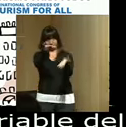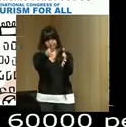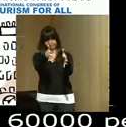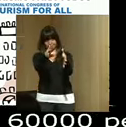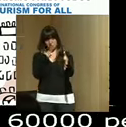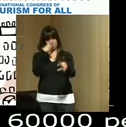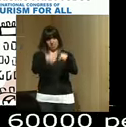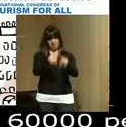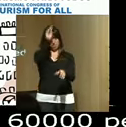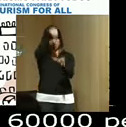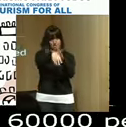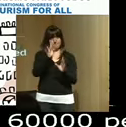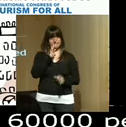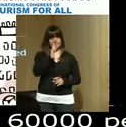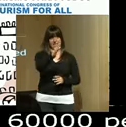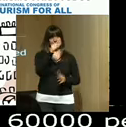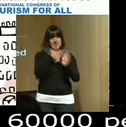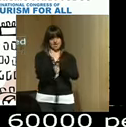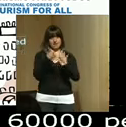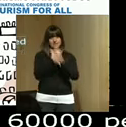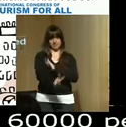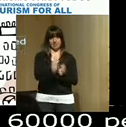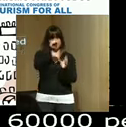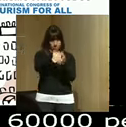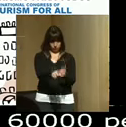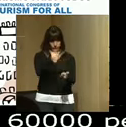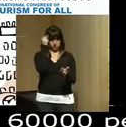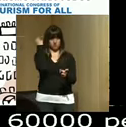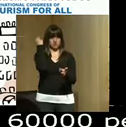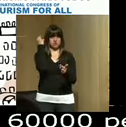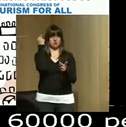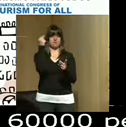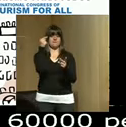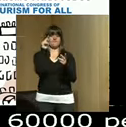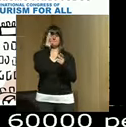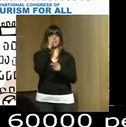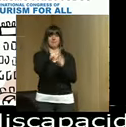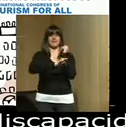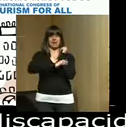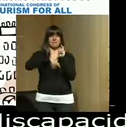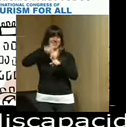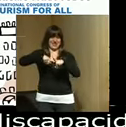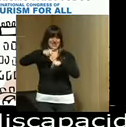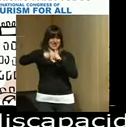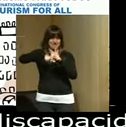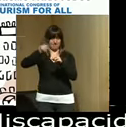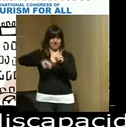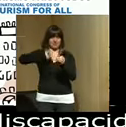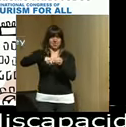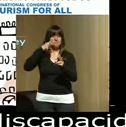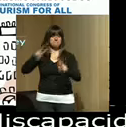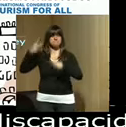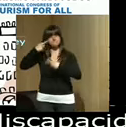variables explicativas, y entre ellas serían las variables clave nuestras, que son el nivel de participación que tiene, fíjense lo que ocurre